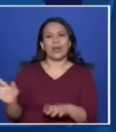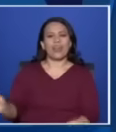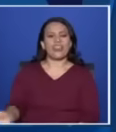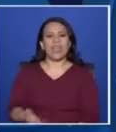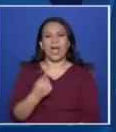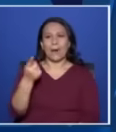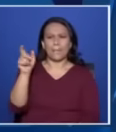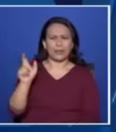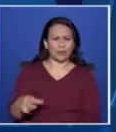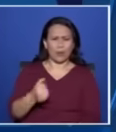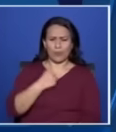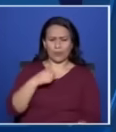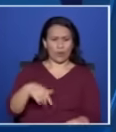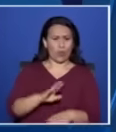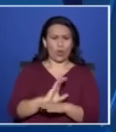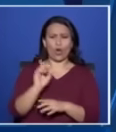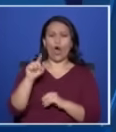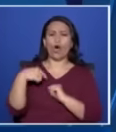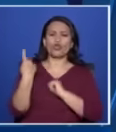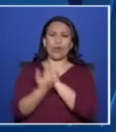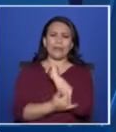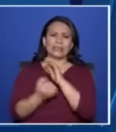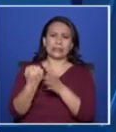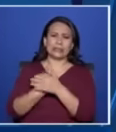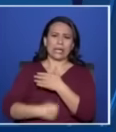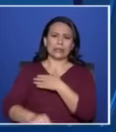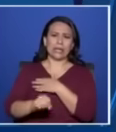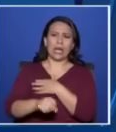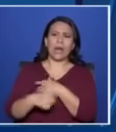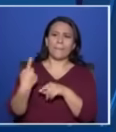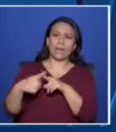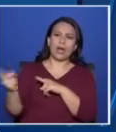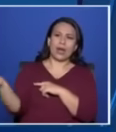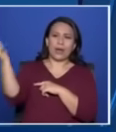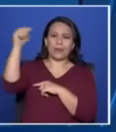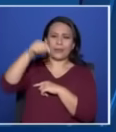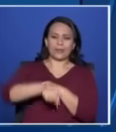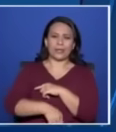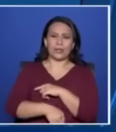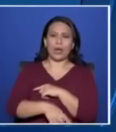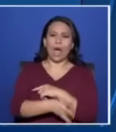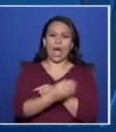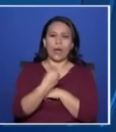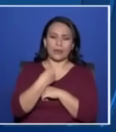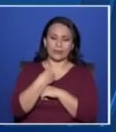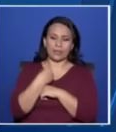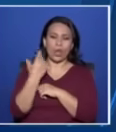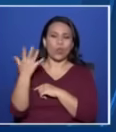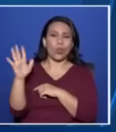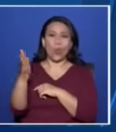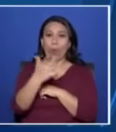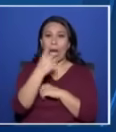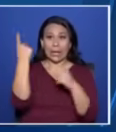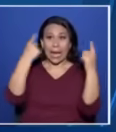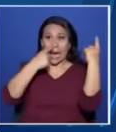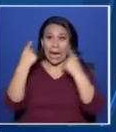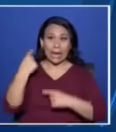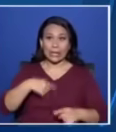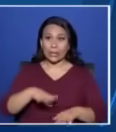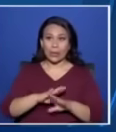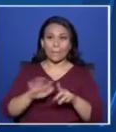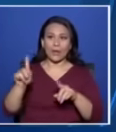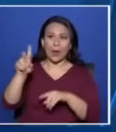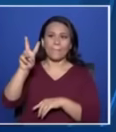extranjero dañó la puerta de un local de comida y pese a esto no se reportaron heridos. El ciudadano permaneció